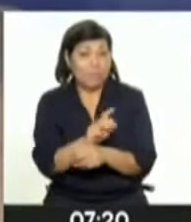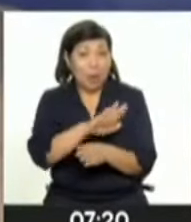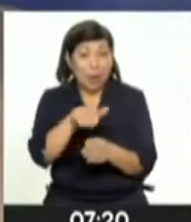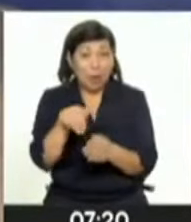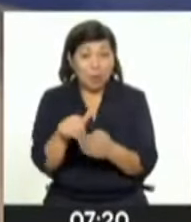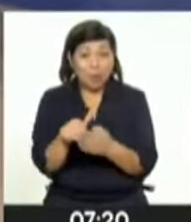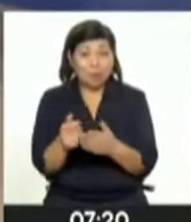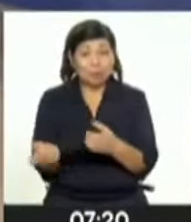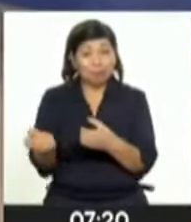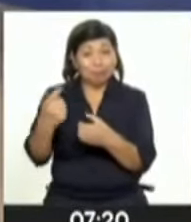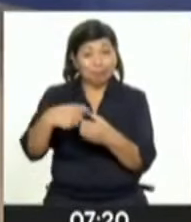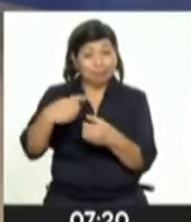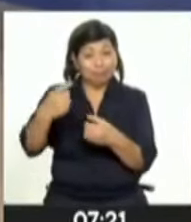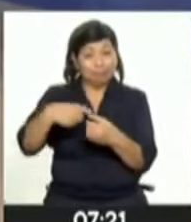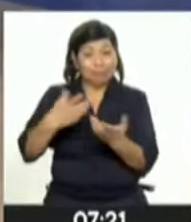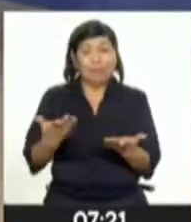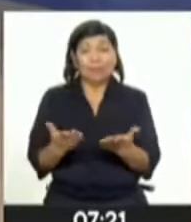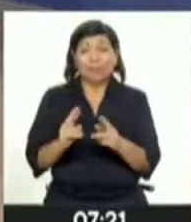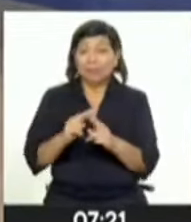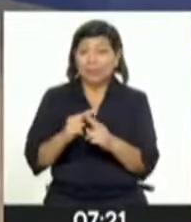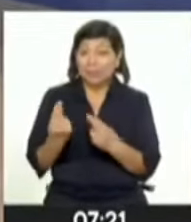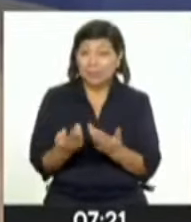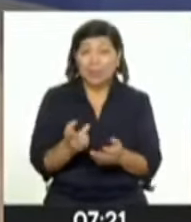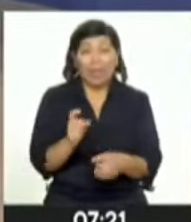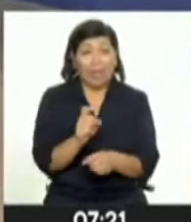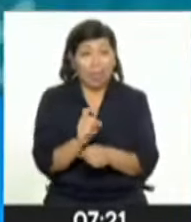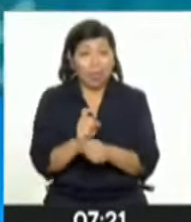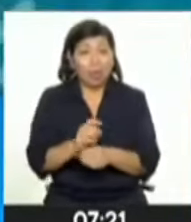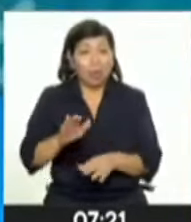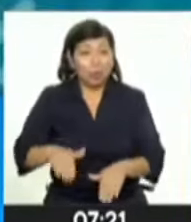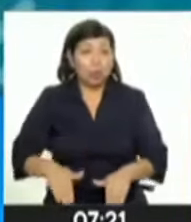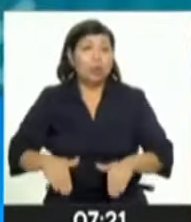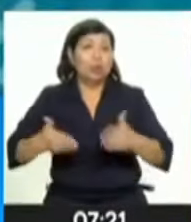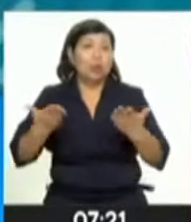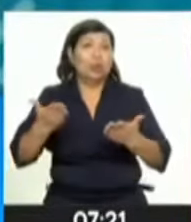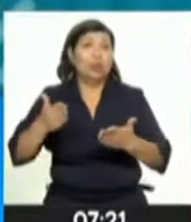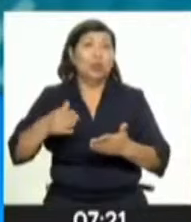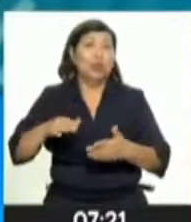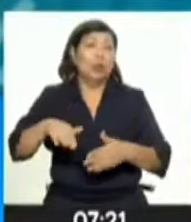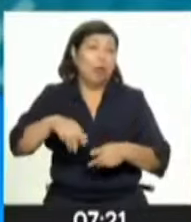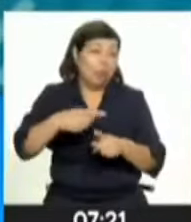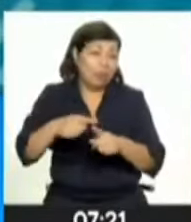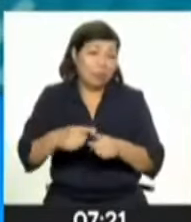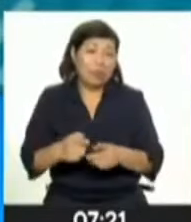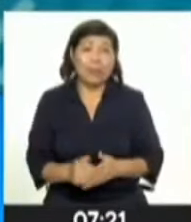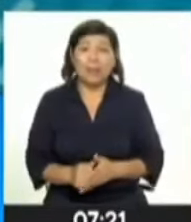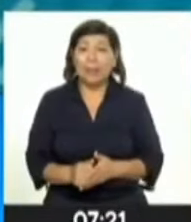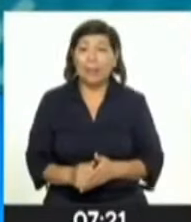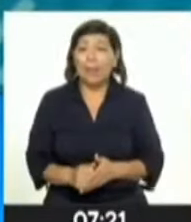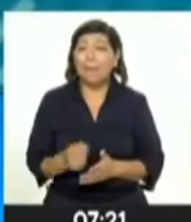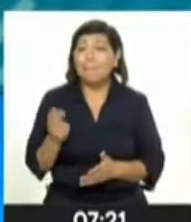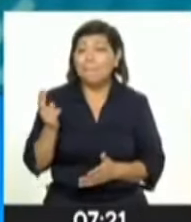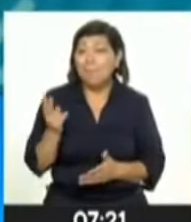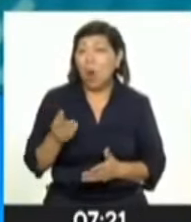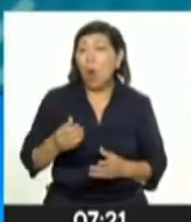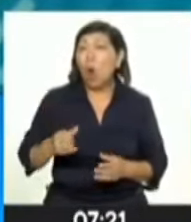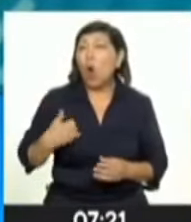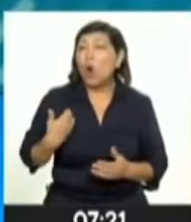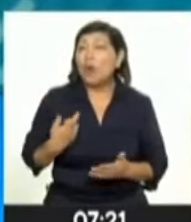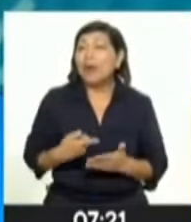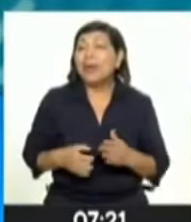los actores que rodean la educación de chicos, de niños y niñas en nuestro país, adolescentes. ¿Cuáles